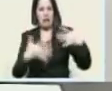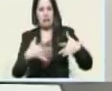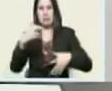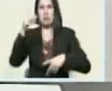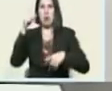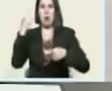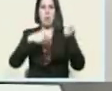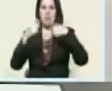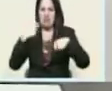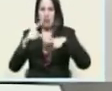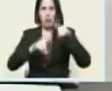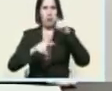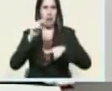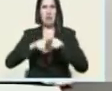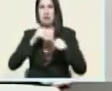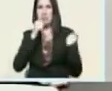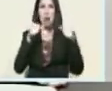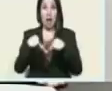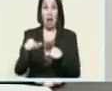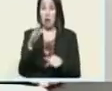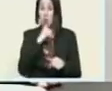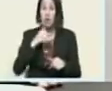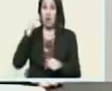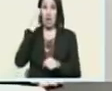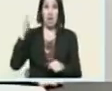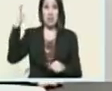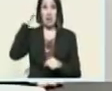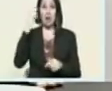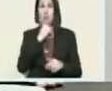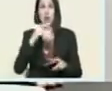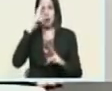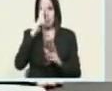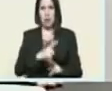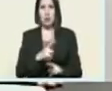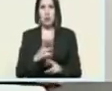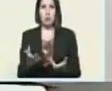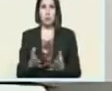con los precios sin ningún tipo de ética, de respeto.